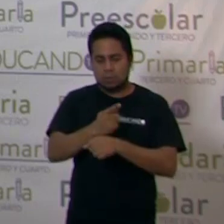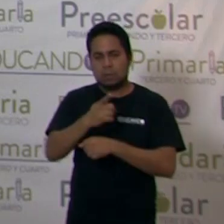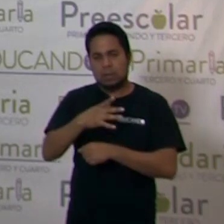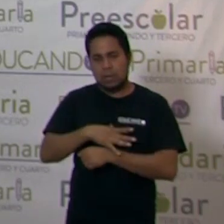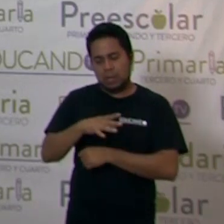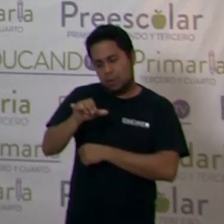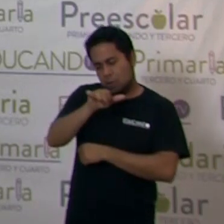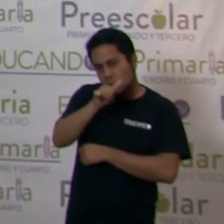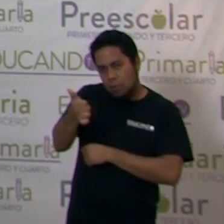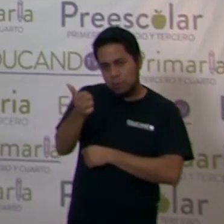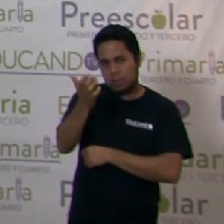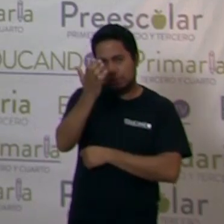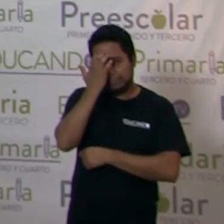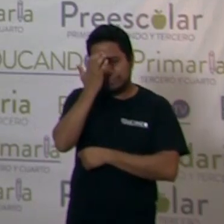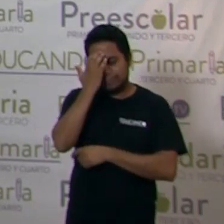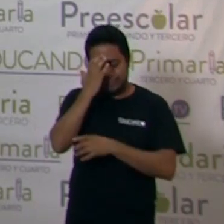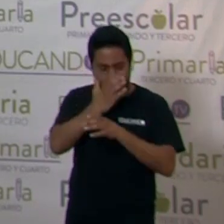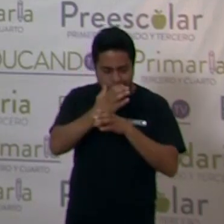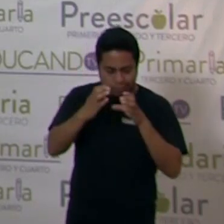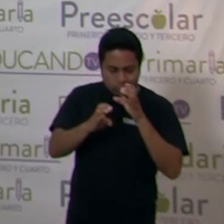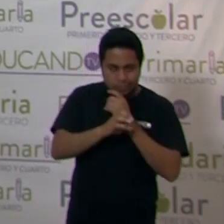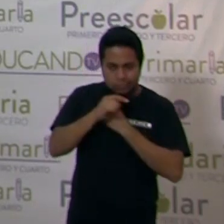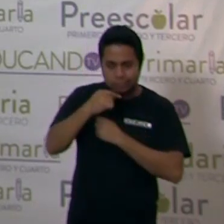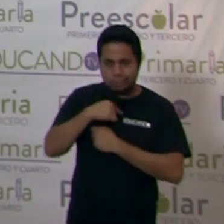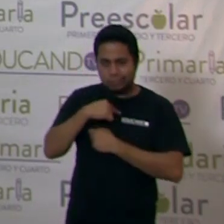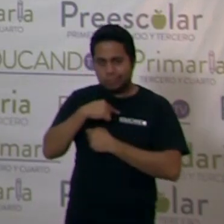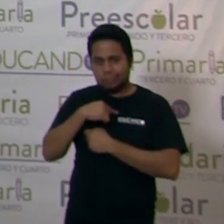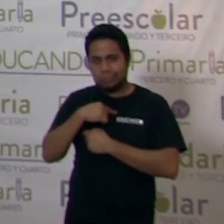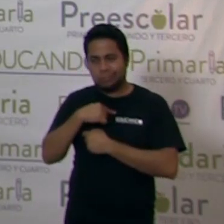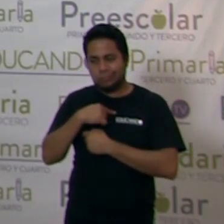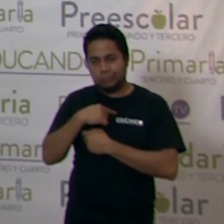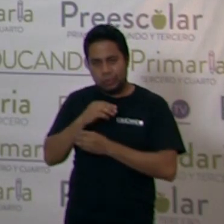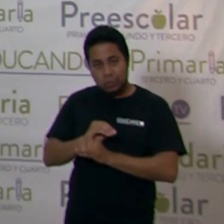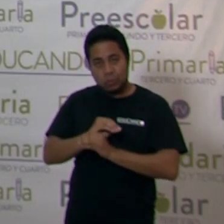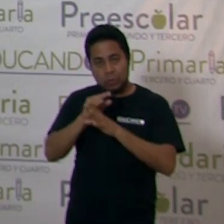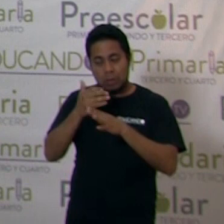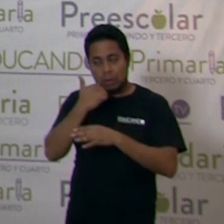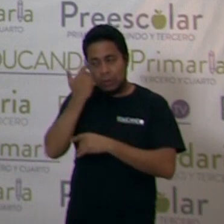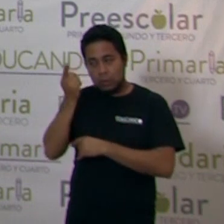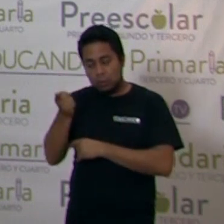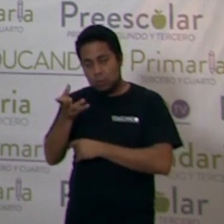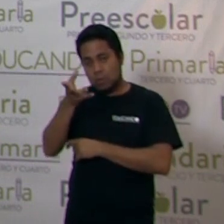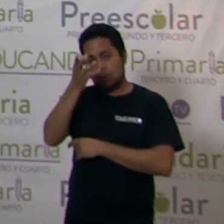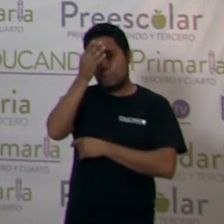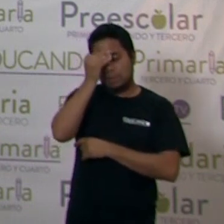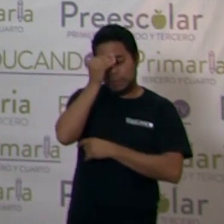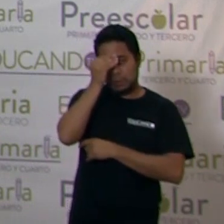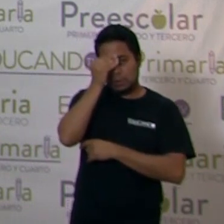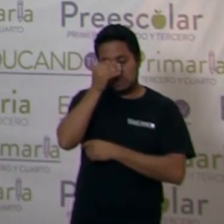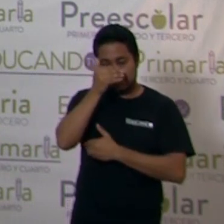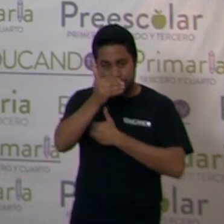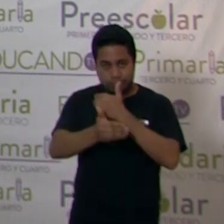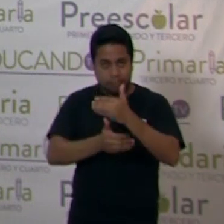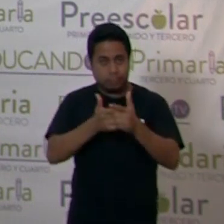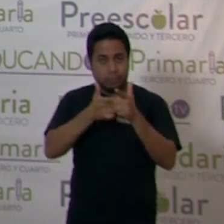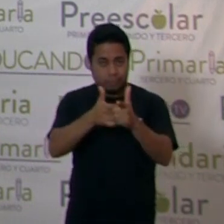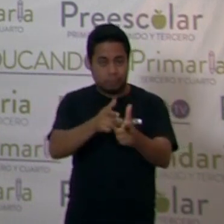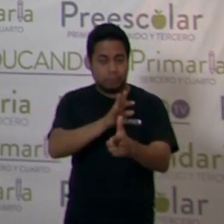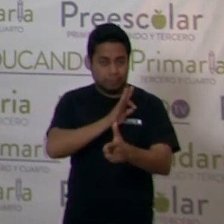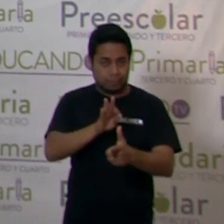conocimientos y no quiero que te confundas podemos avanzar Bueno vamos a